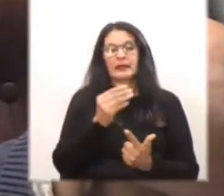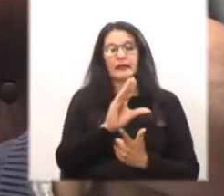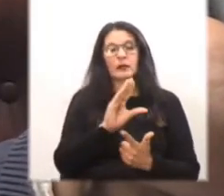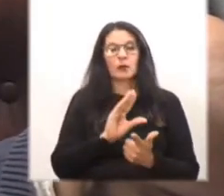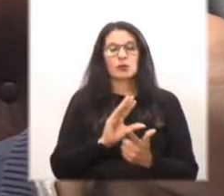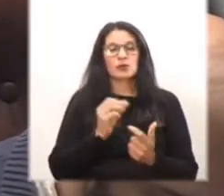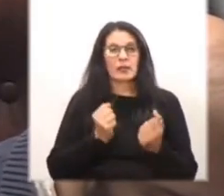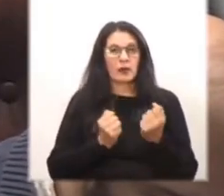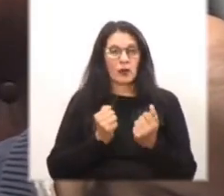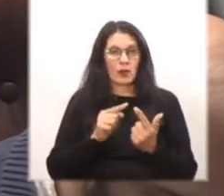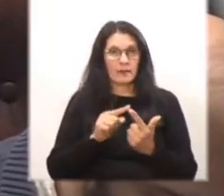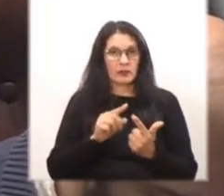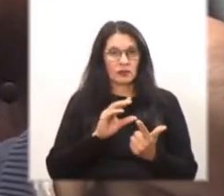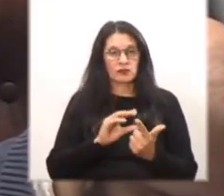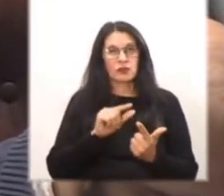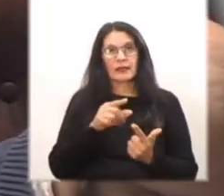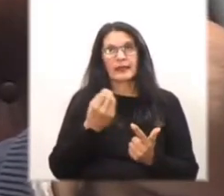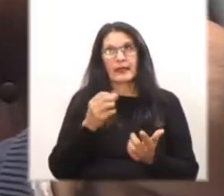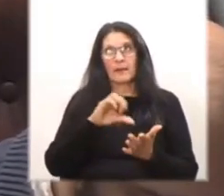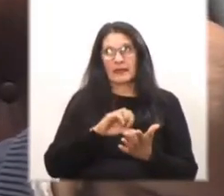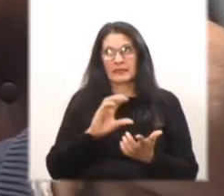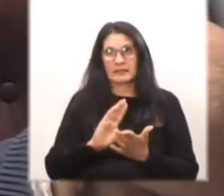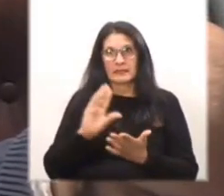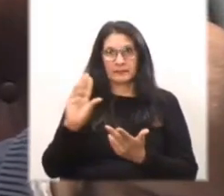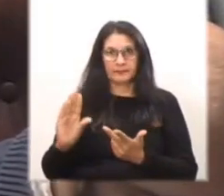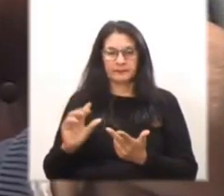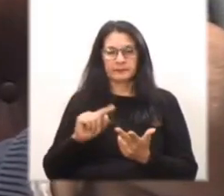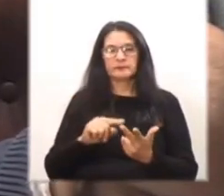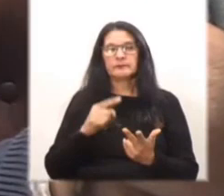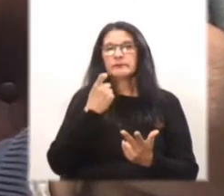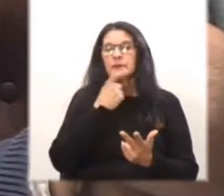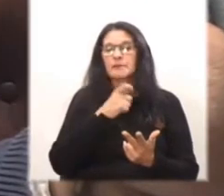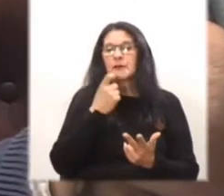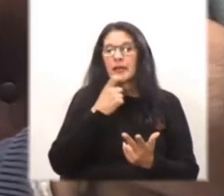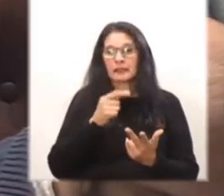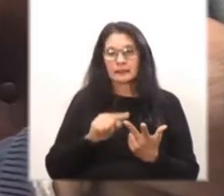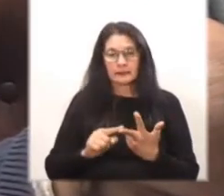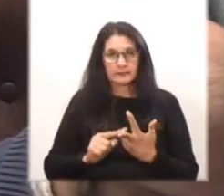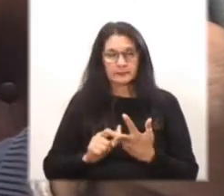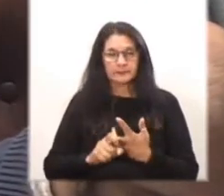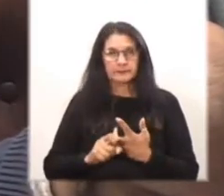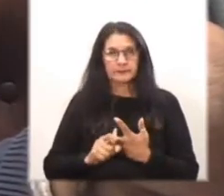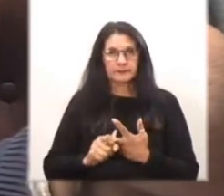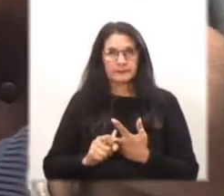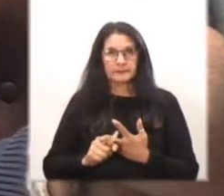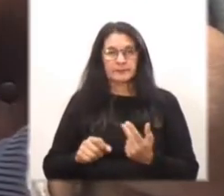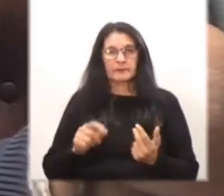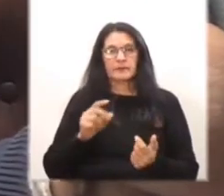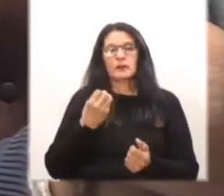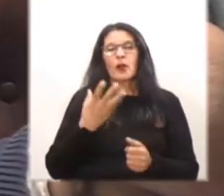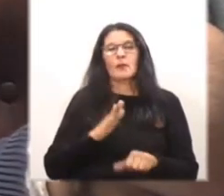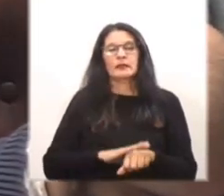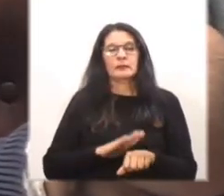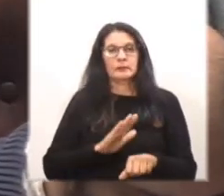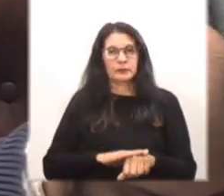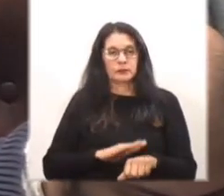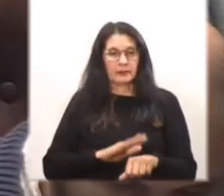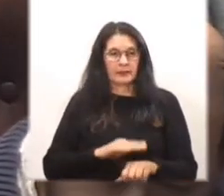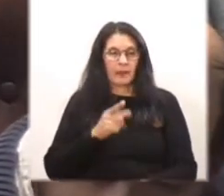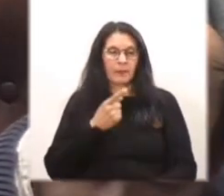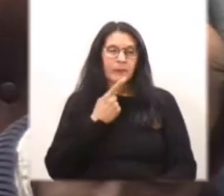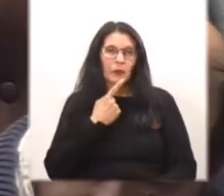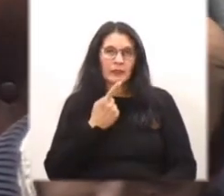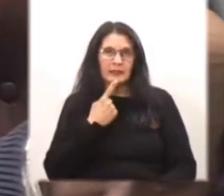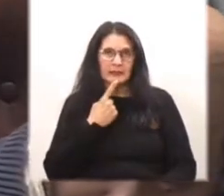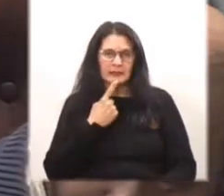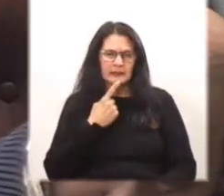económicos que destina el país, como la falta de contralor, como las responsabilidades políticas.